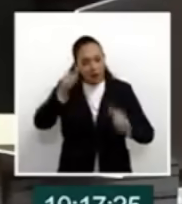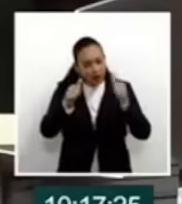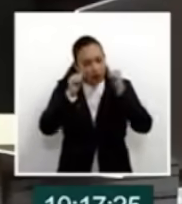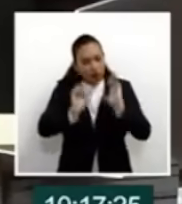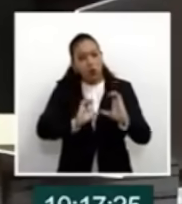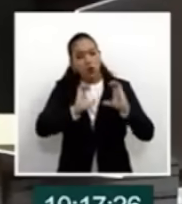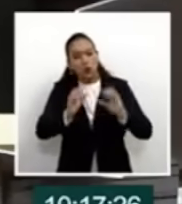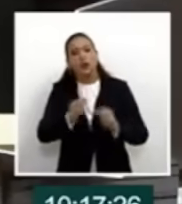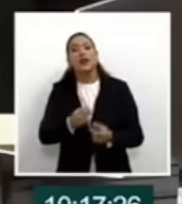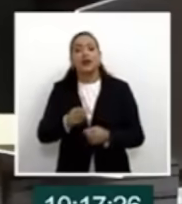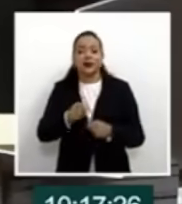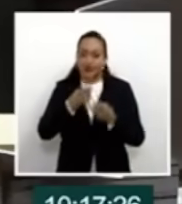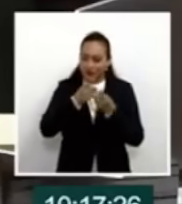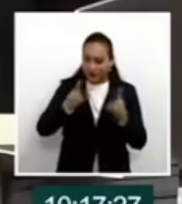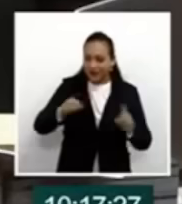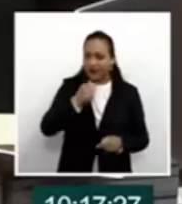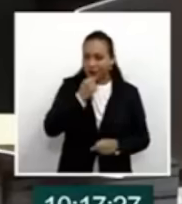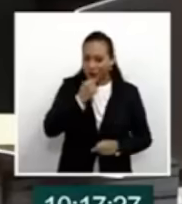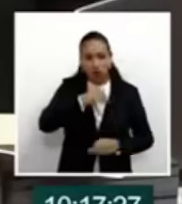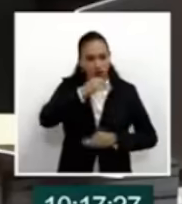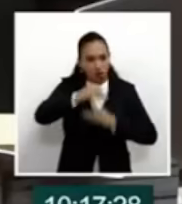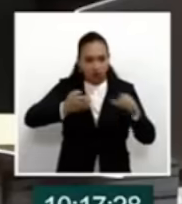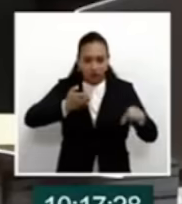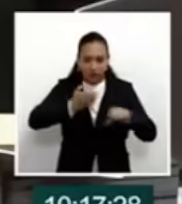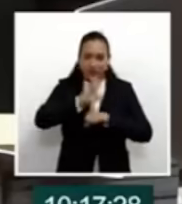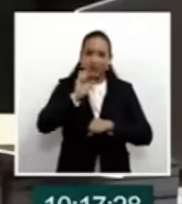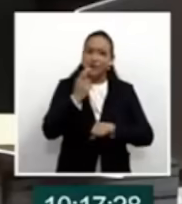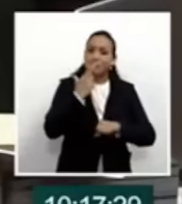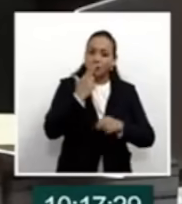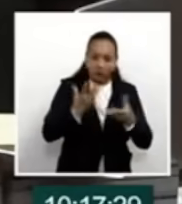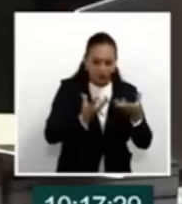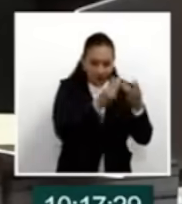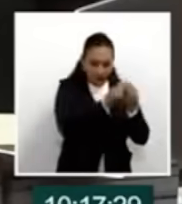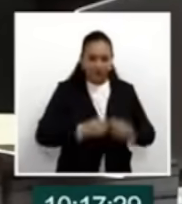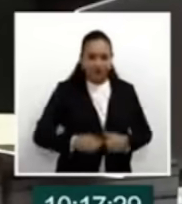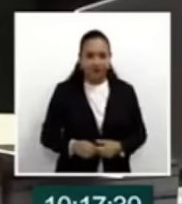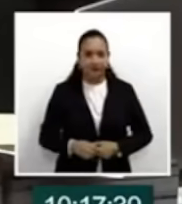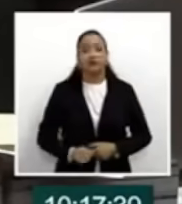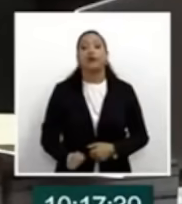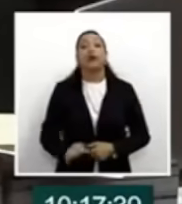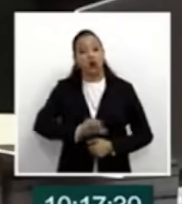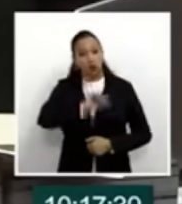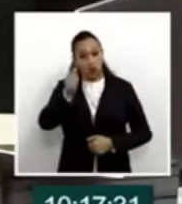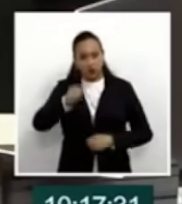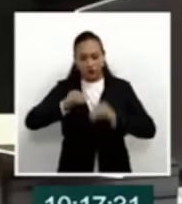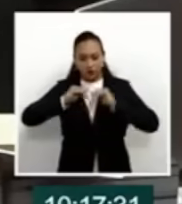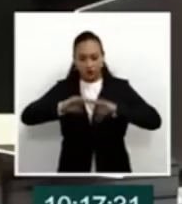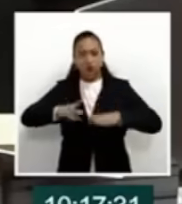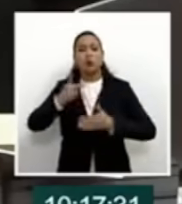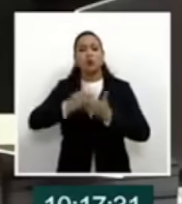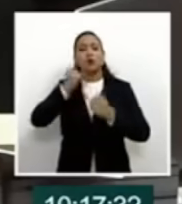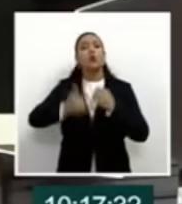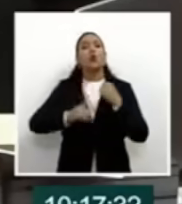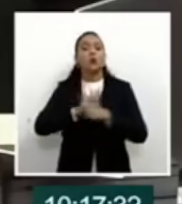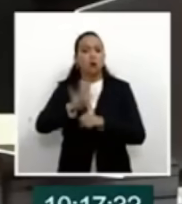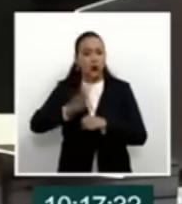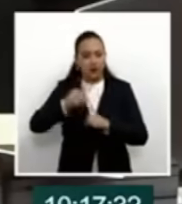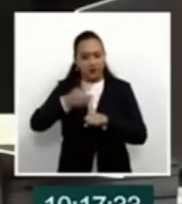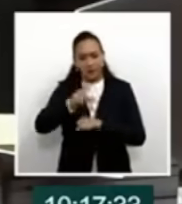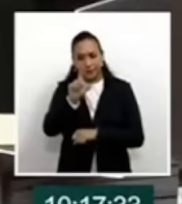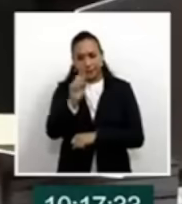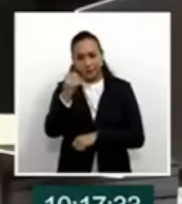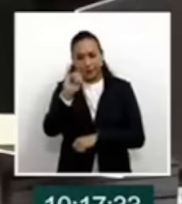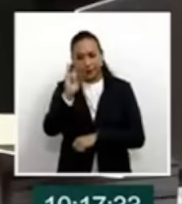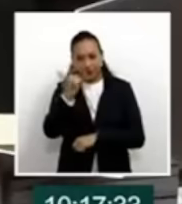atención, cuidado y desarrollo integral infantil, todas del Estado de Chihuahua, expedidas mediante decreto publicado en el periódico oficial de la entidad el 29 de